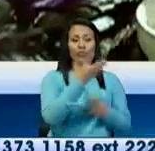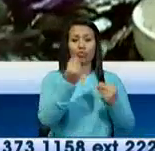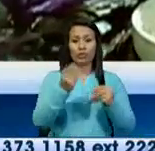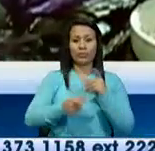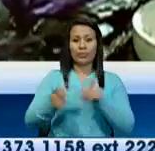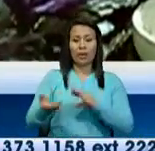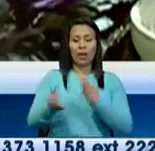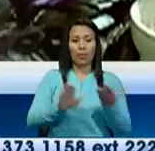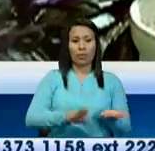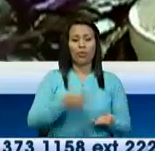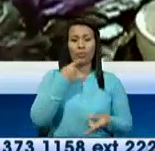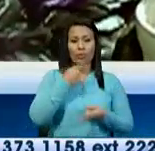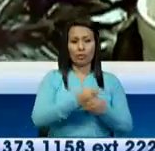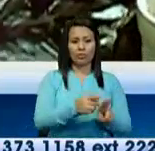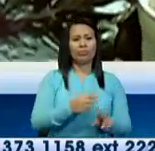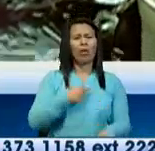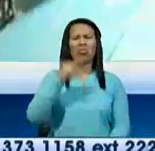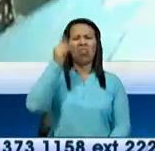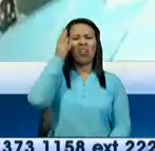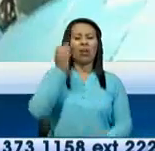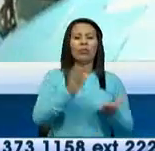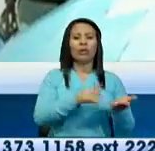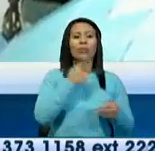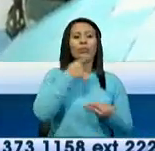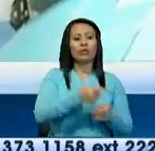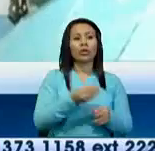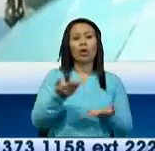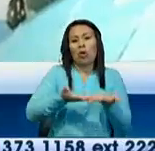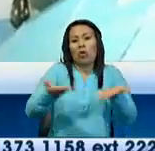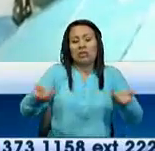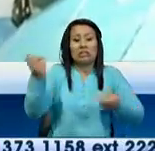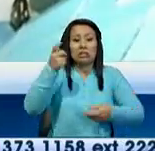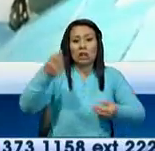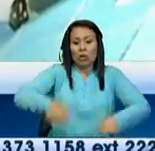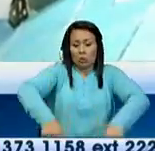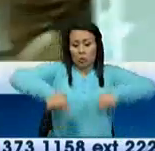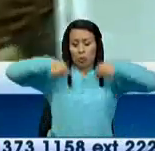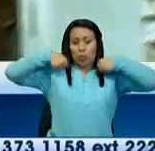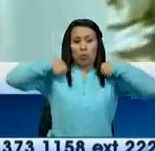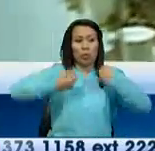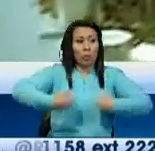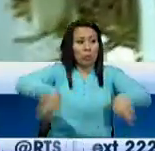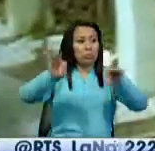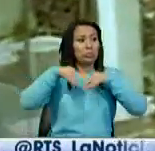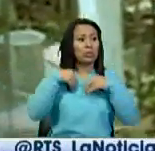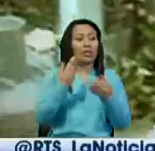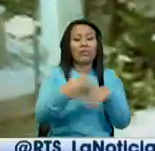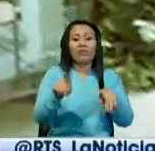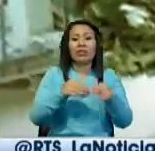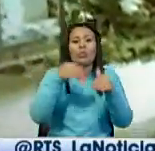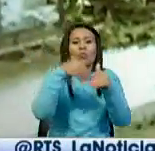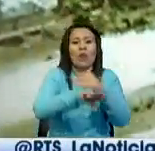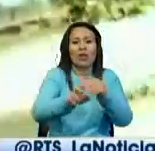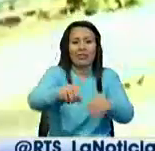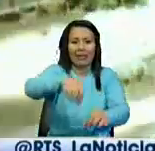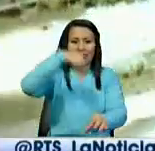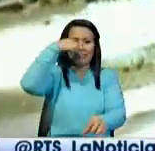eso envían en el ataúd cosas que una persona podría necesitar para que los acompañe por ese largo viaje hacia la